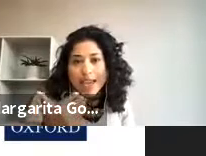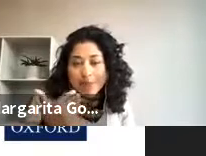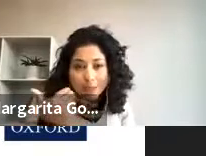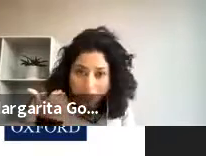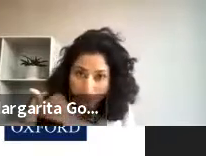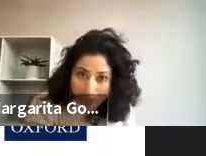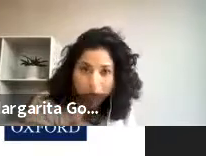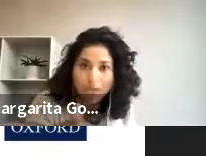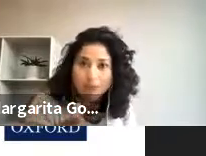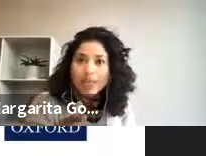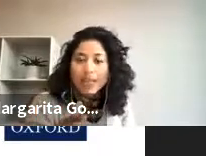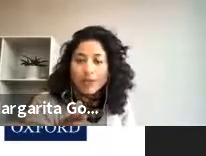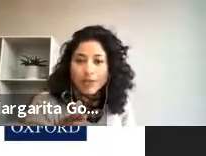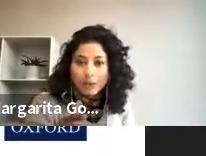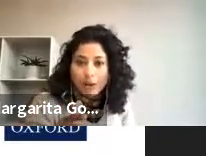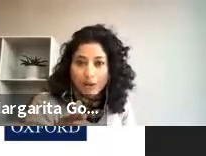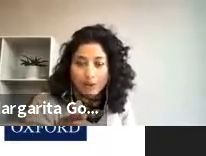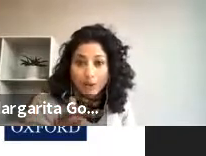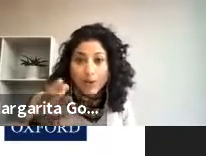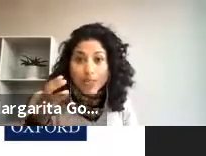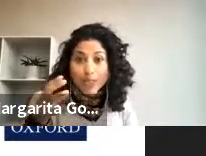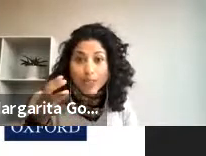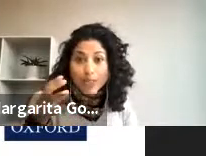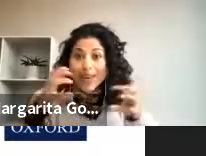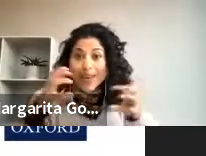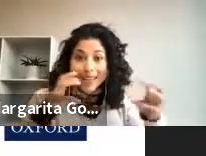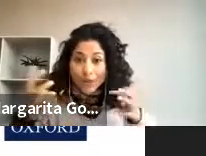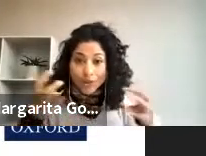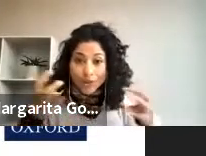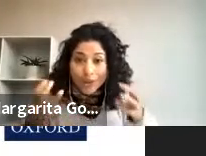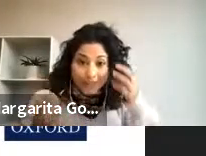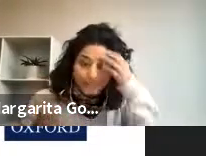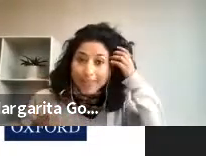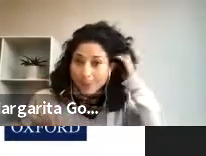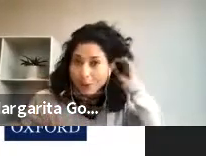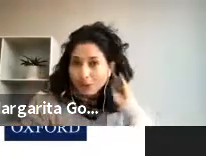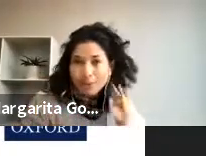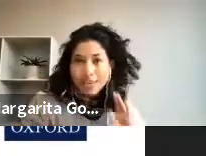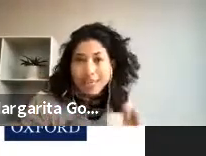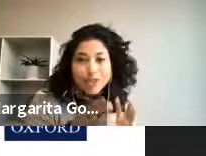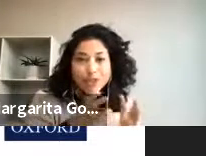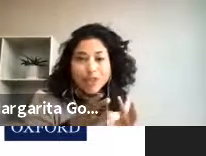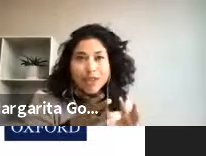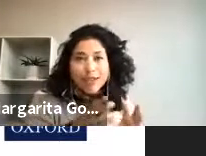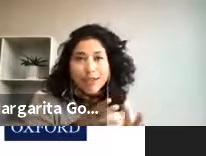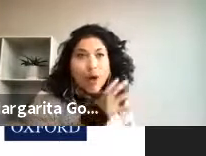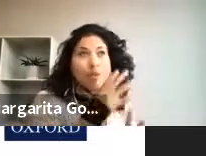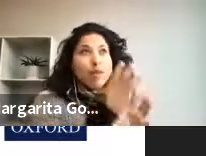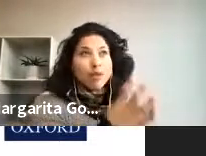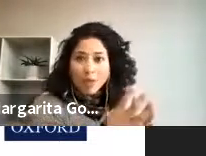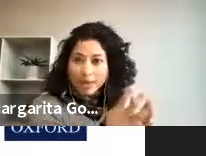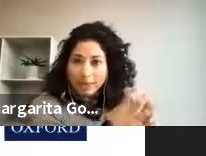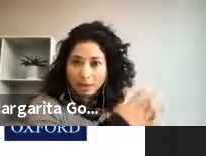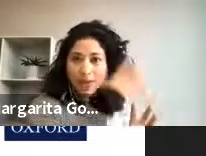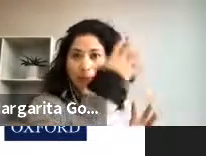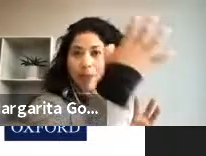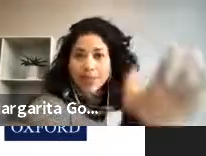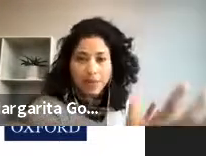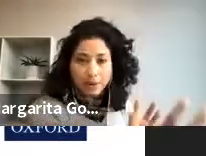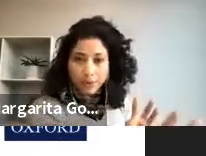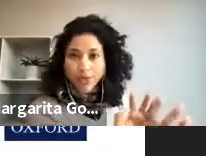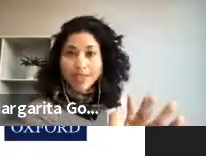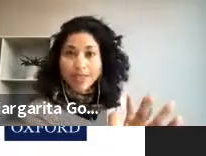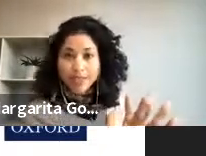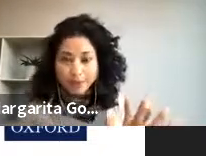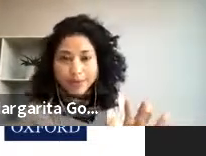hay mayor libertad a los funcionarios públicos y también hay una relación diferente de trabajo y que esto lo habíamos imaginado que iba a